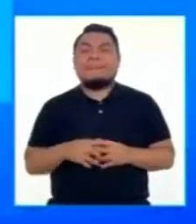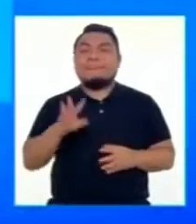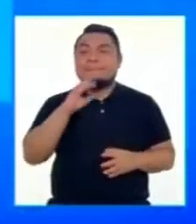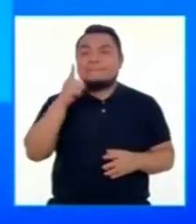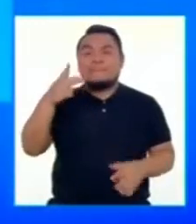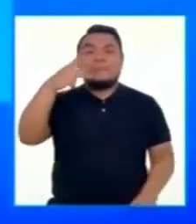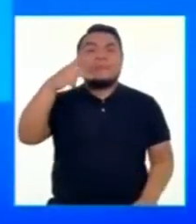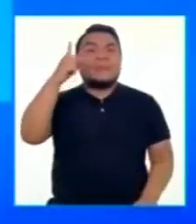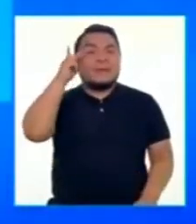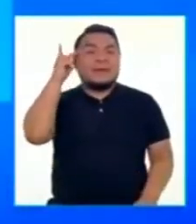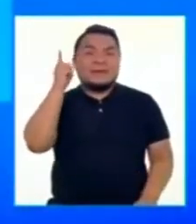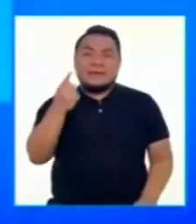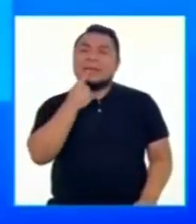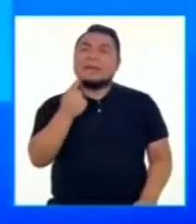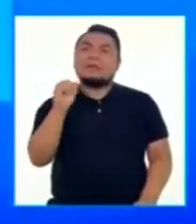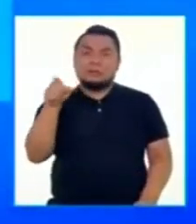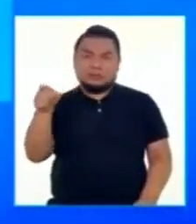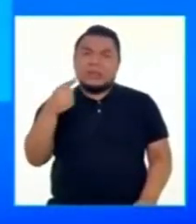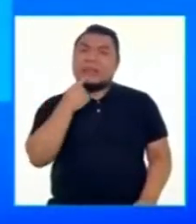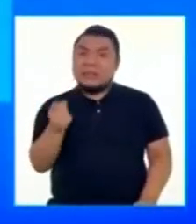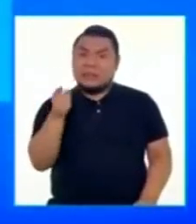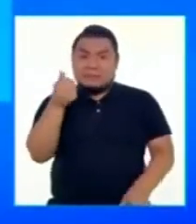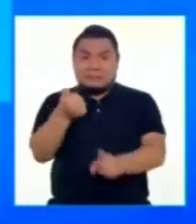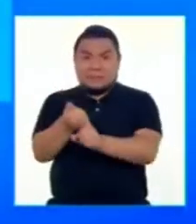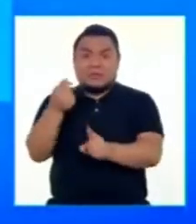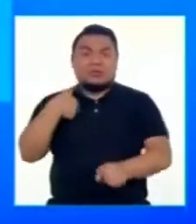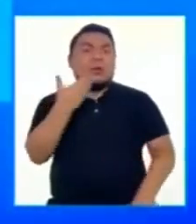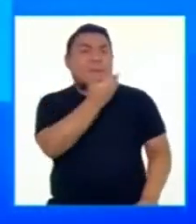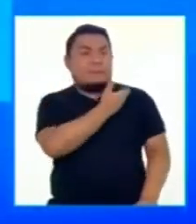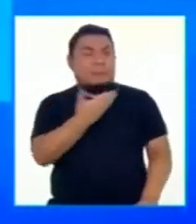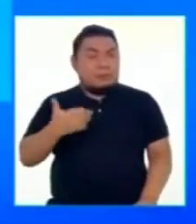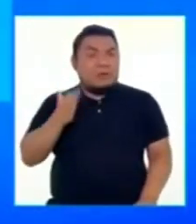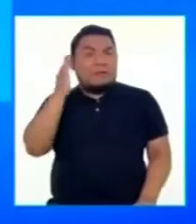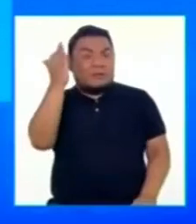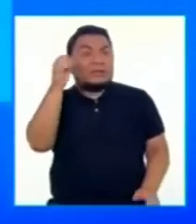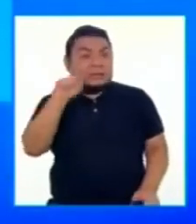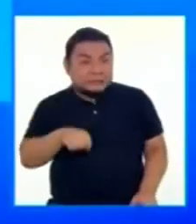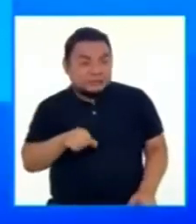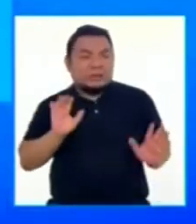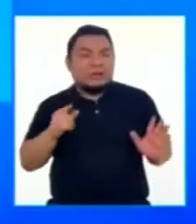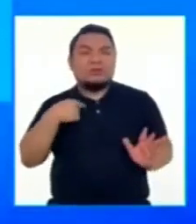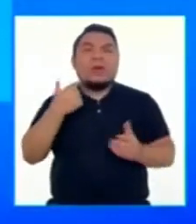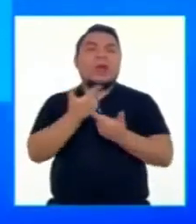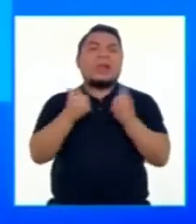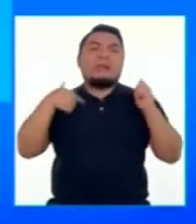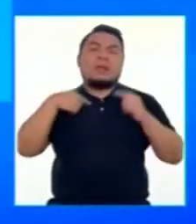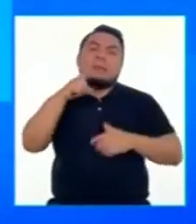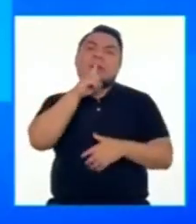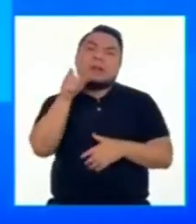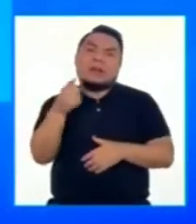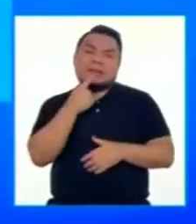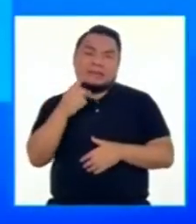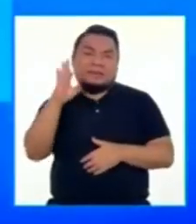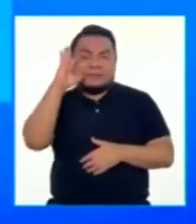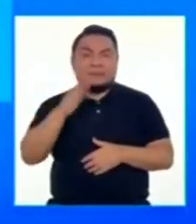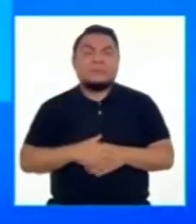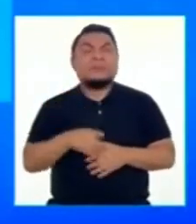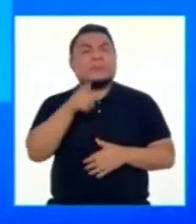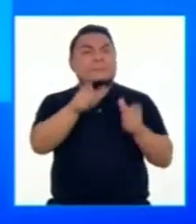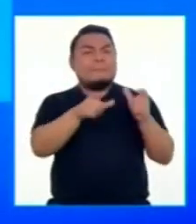Declaraciones de Keiko Fujimori admitiendo que de ser presidenta indultaría a su padre han generado algunas reacciones. Daniel Urresti llamó a los